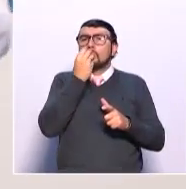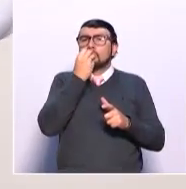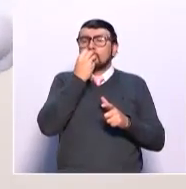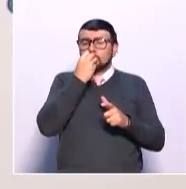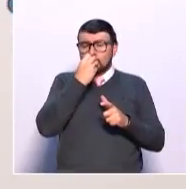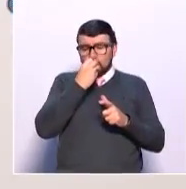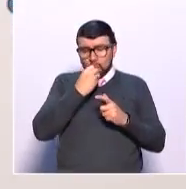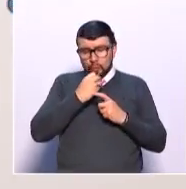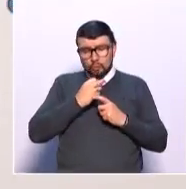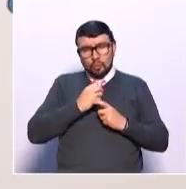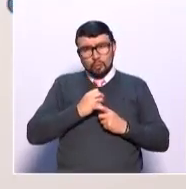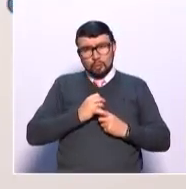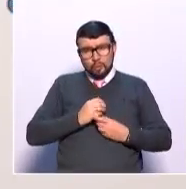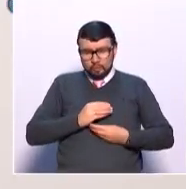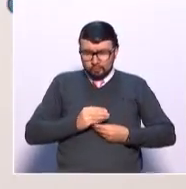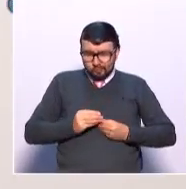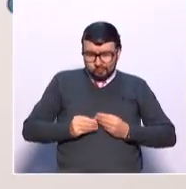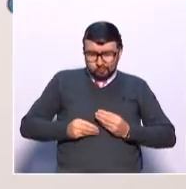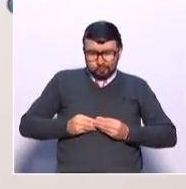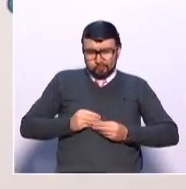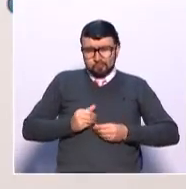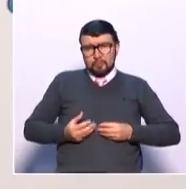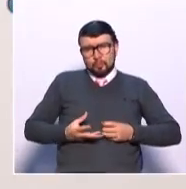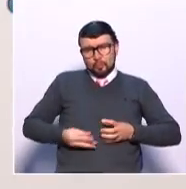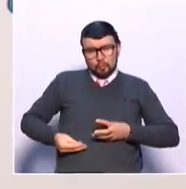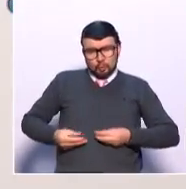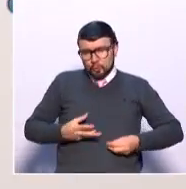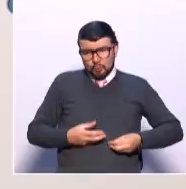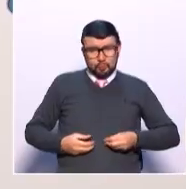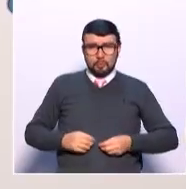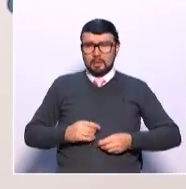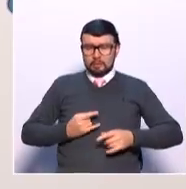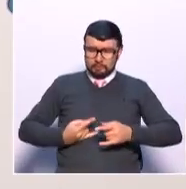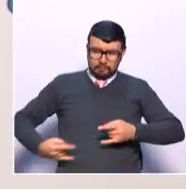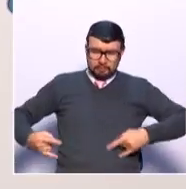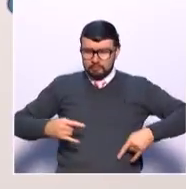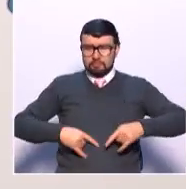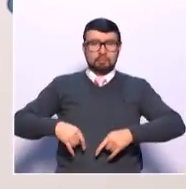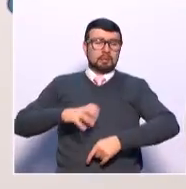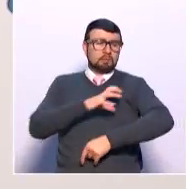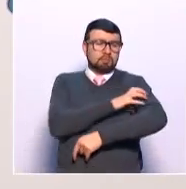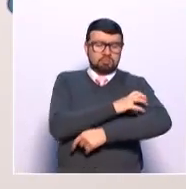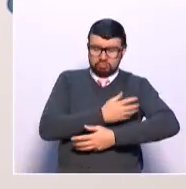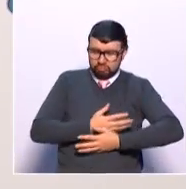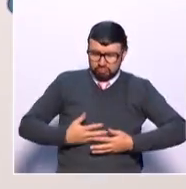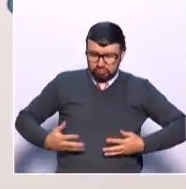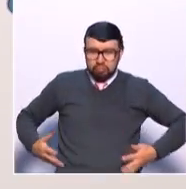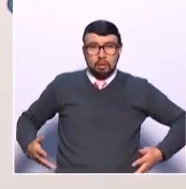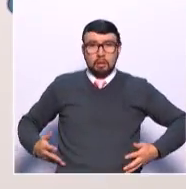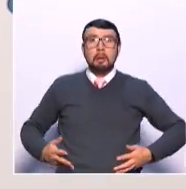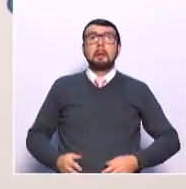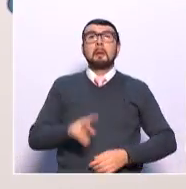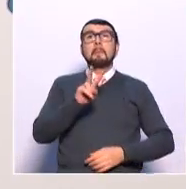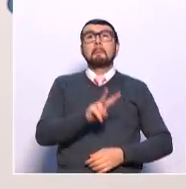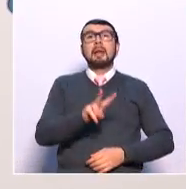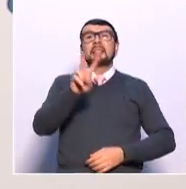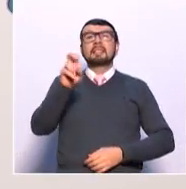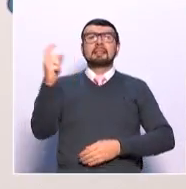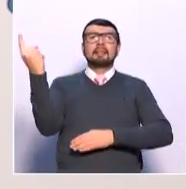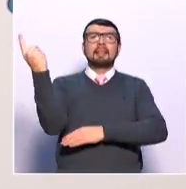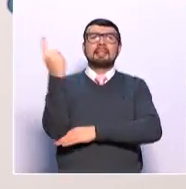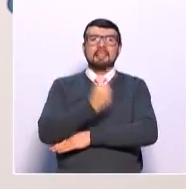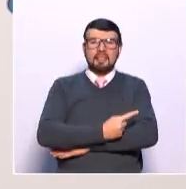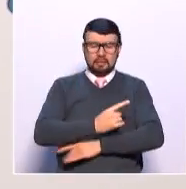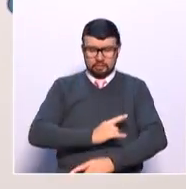metabólico para que ya se digiera se desdoble y llegue hasta el músculo y todo pueden pasar hasta 27 días y finalmente